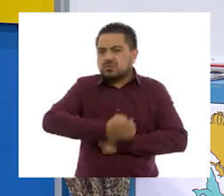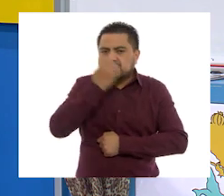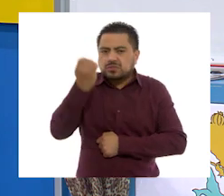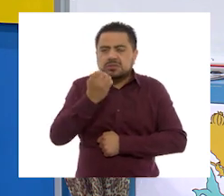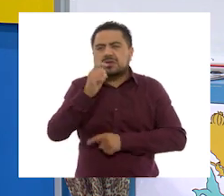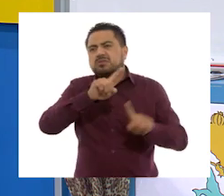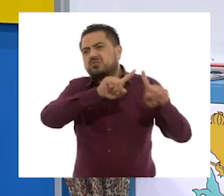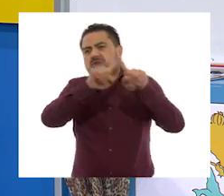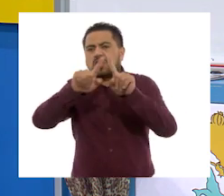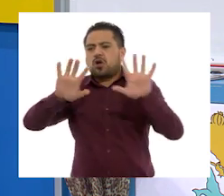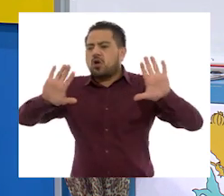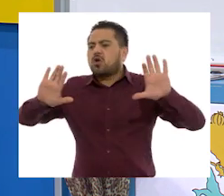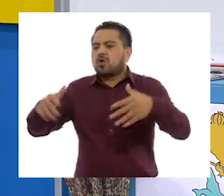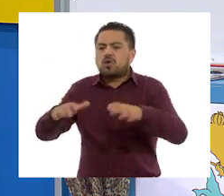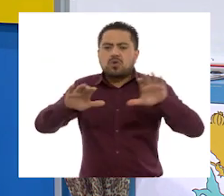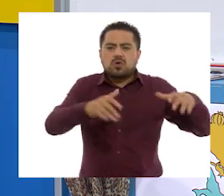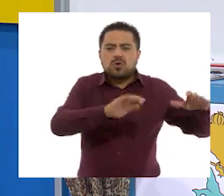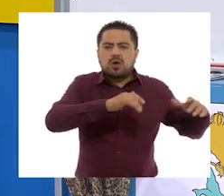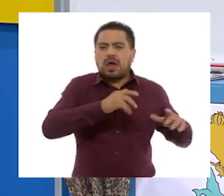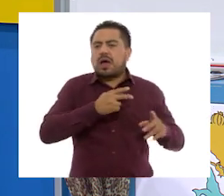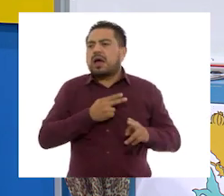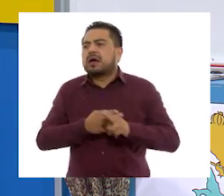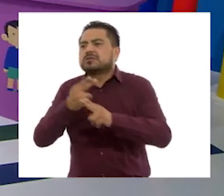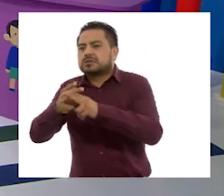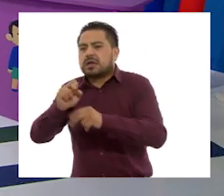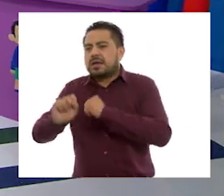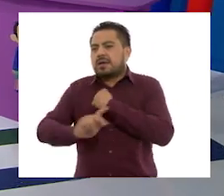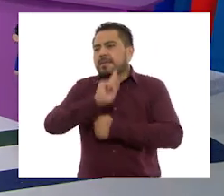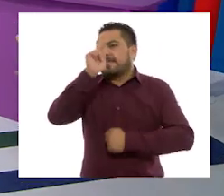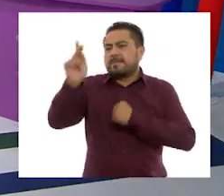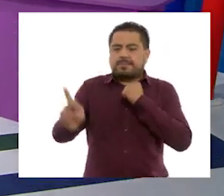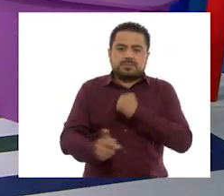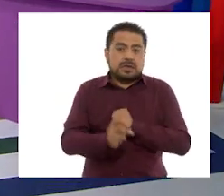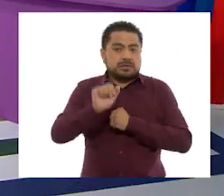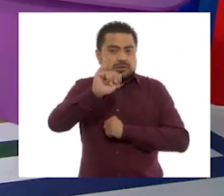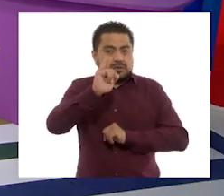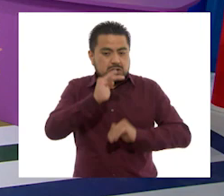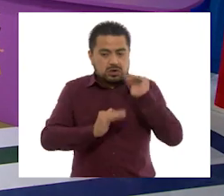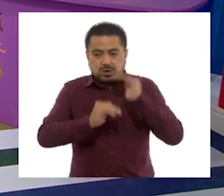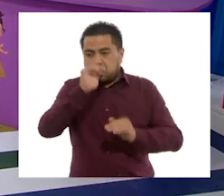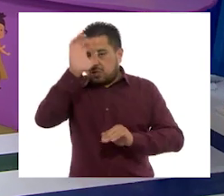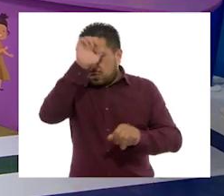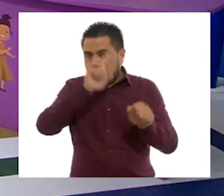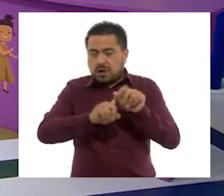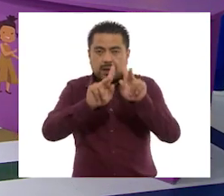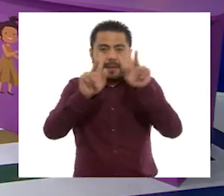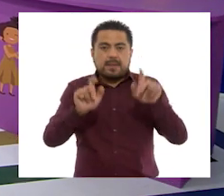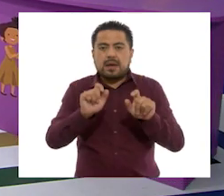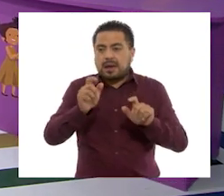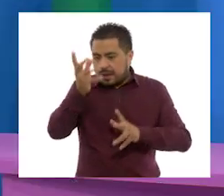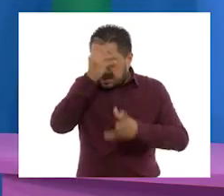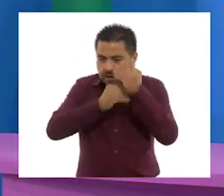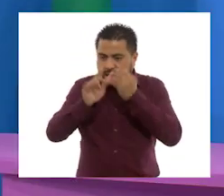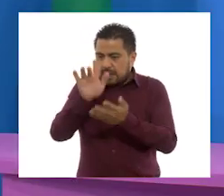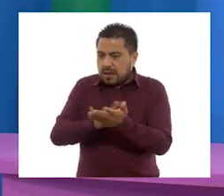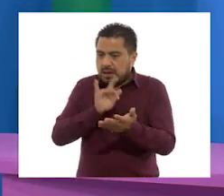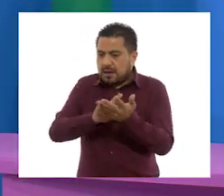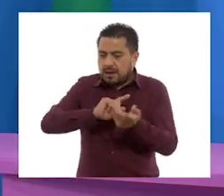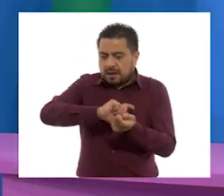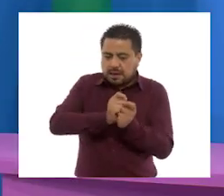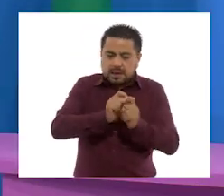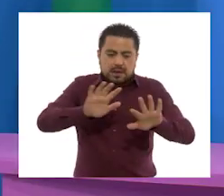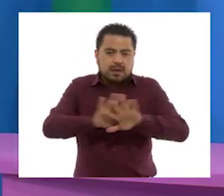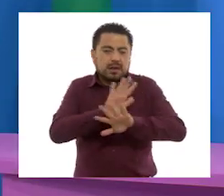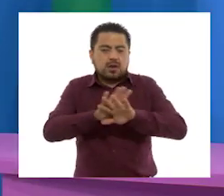y en diferentes comunidades y hasta entre los países. Sí, construir una cultura de paz es aprender a transformar los conflictos, porque